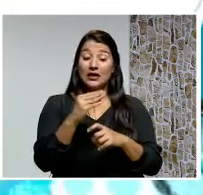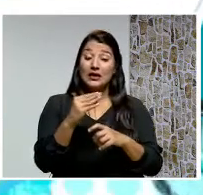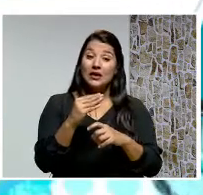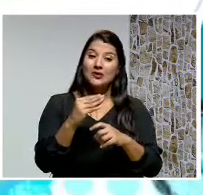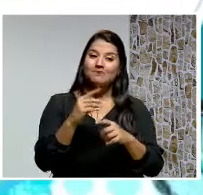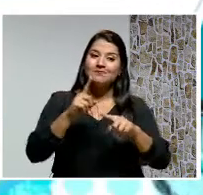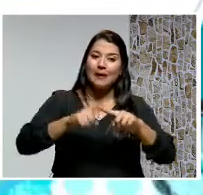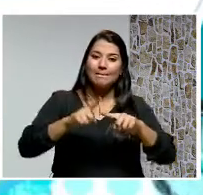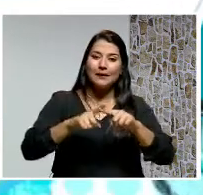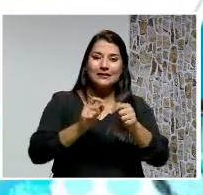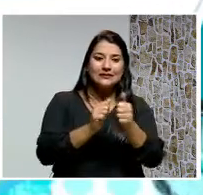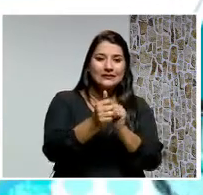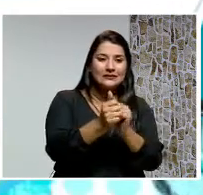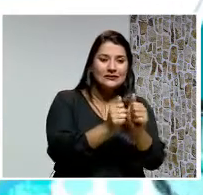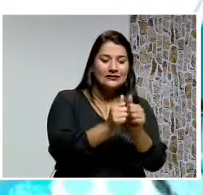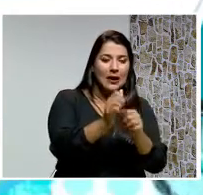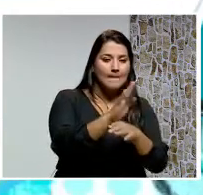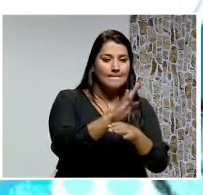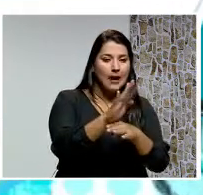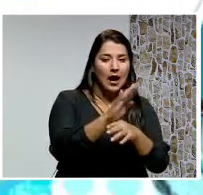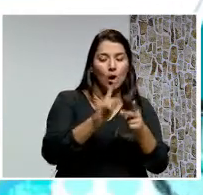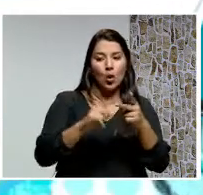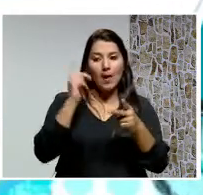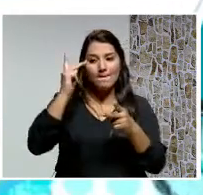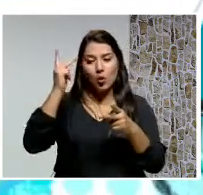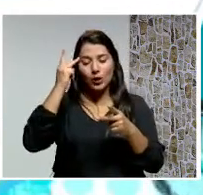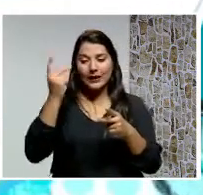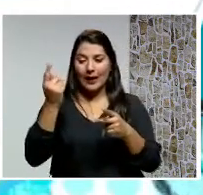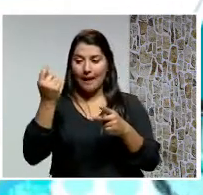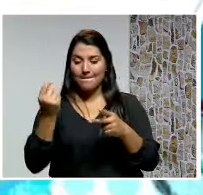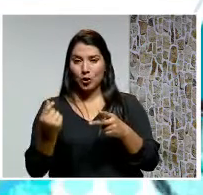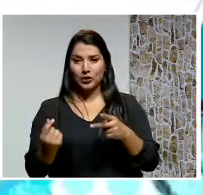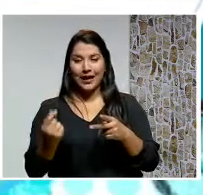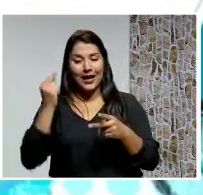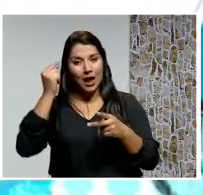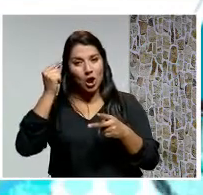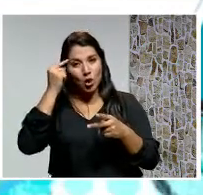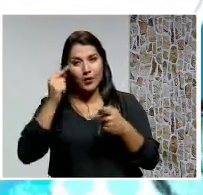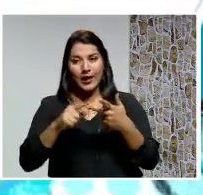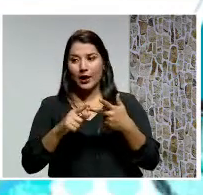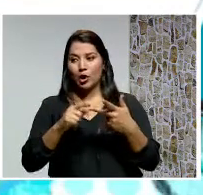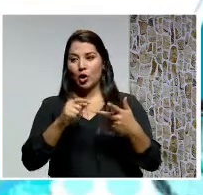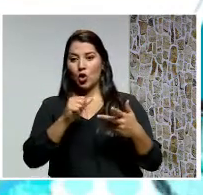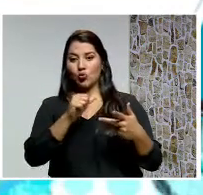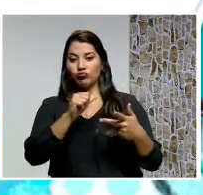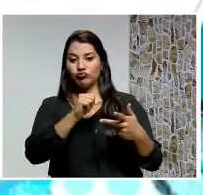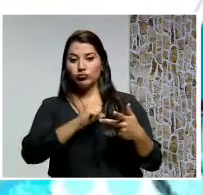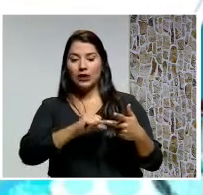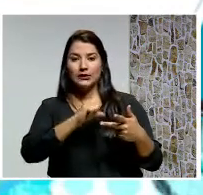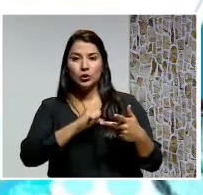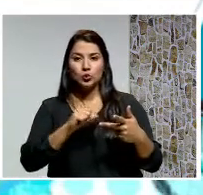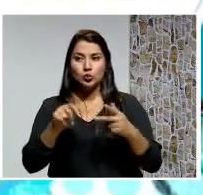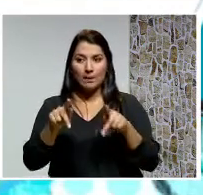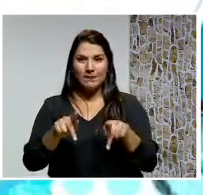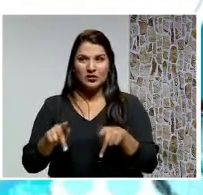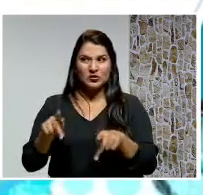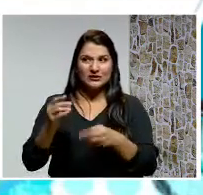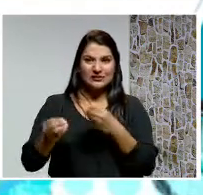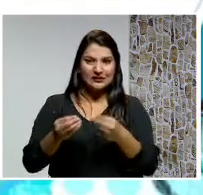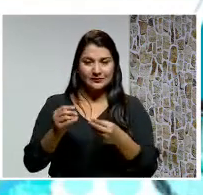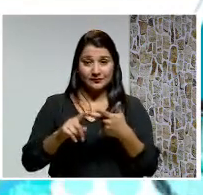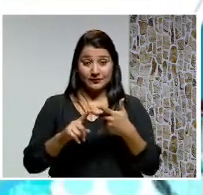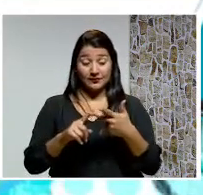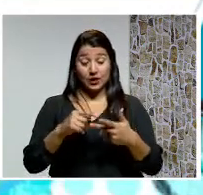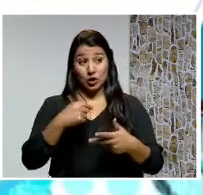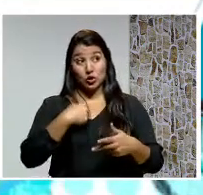bancos, la política monetaria del gobierno, la reacción de los consumidores. Mi conclusión es que de lo que usted dice